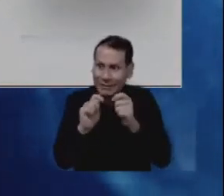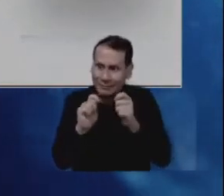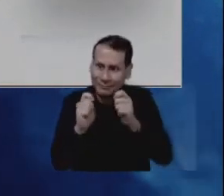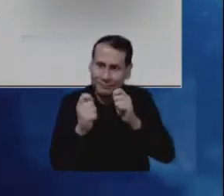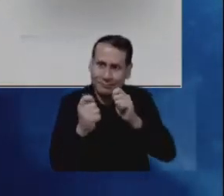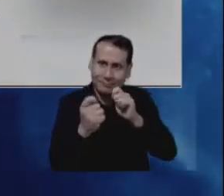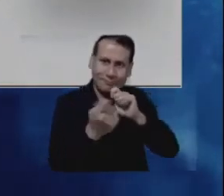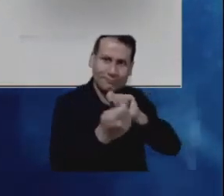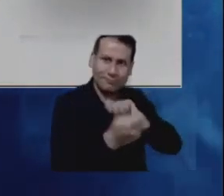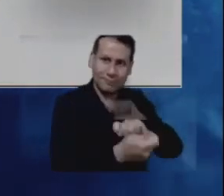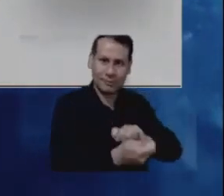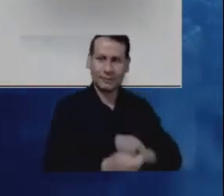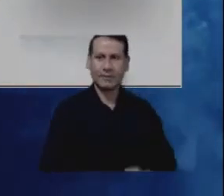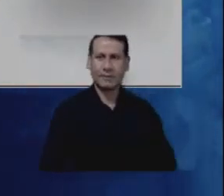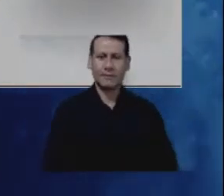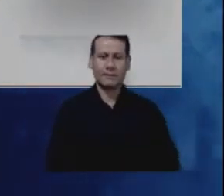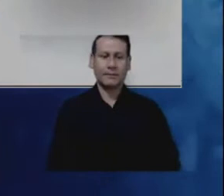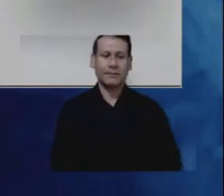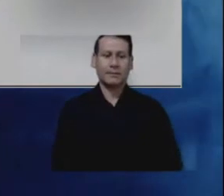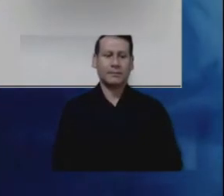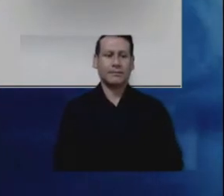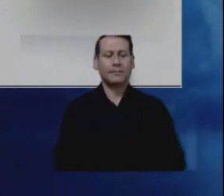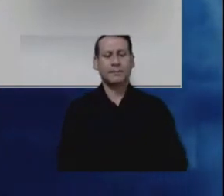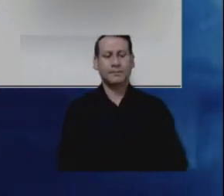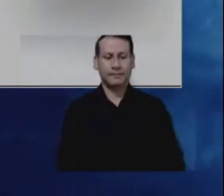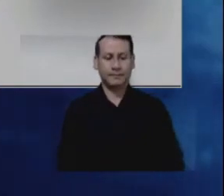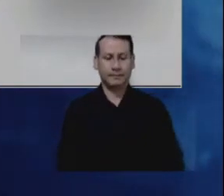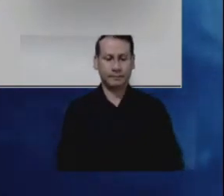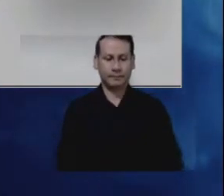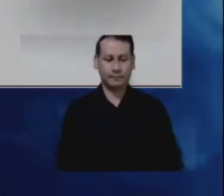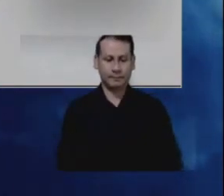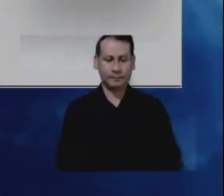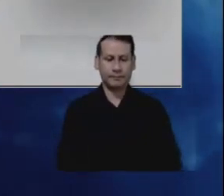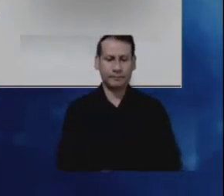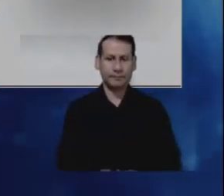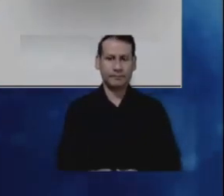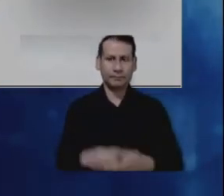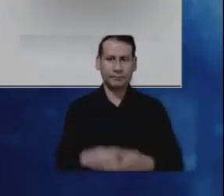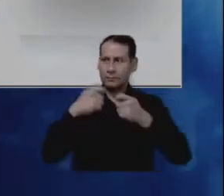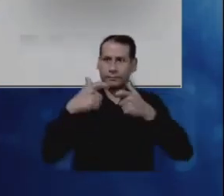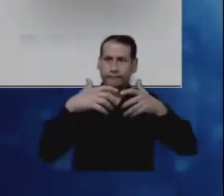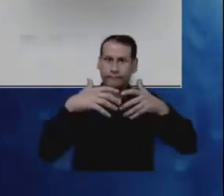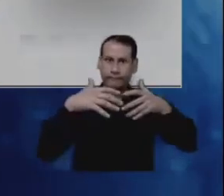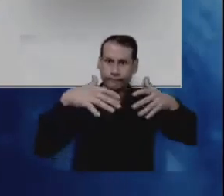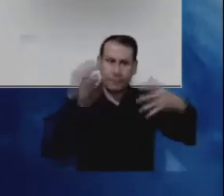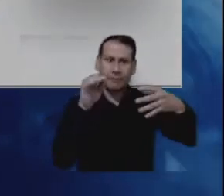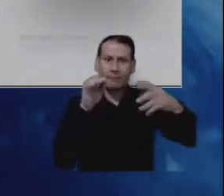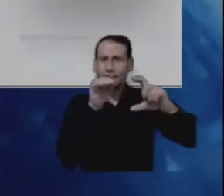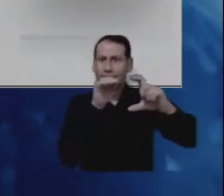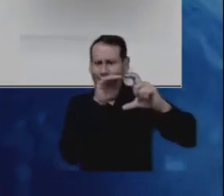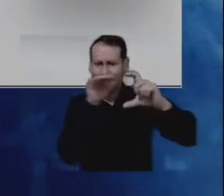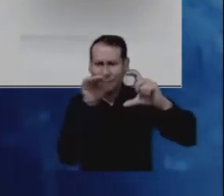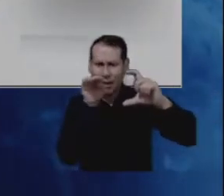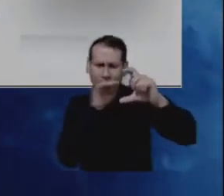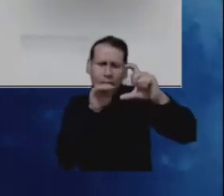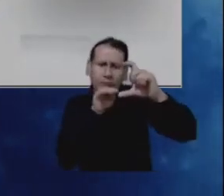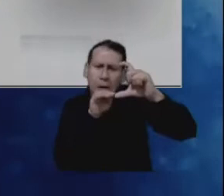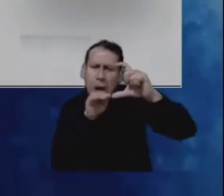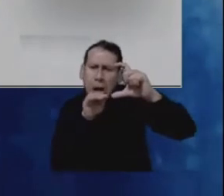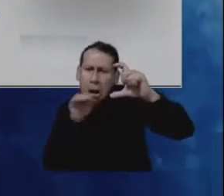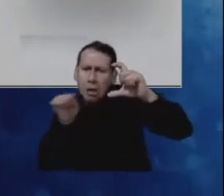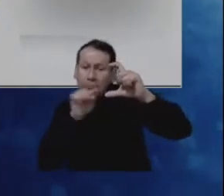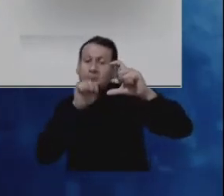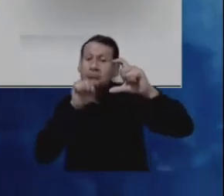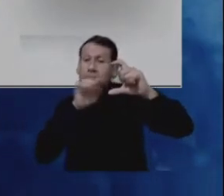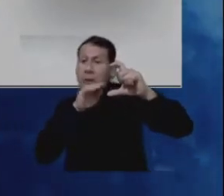los diferentes sectores productivos. Espectro en las diferentes bandas, en bandas bajas, en bandas medias y